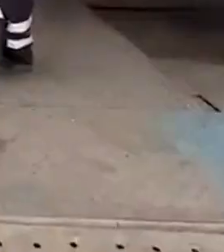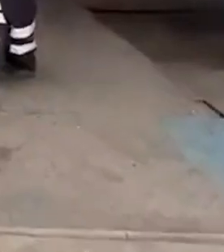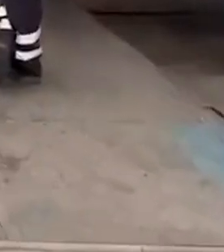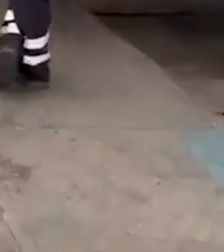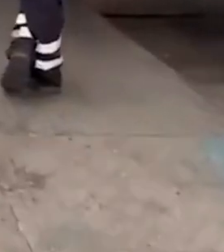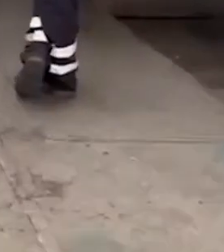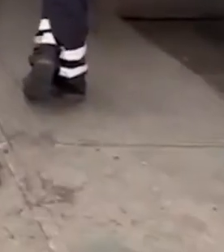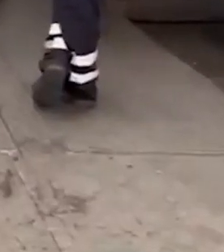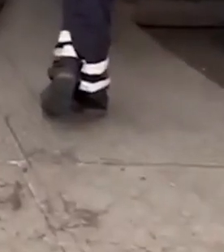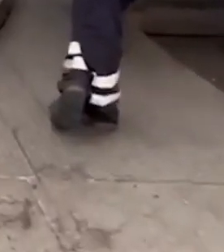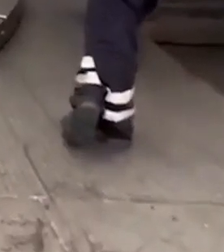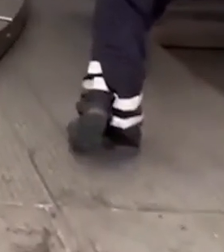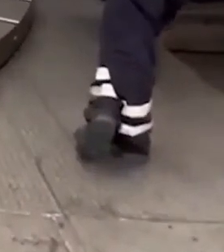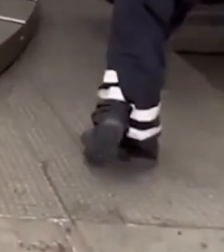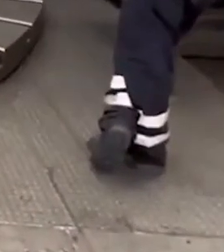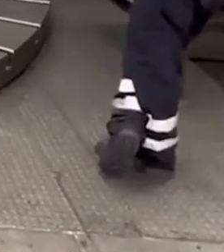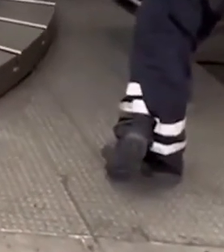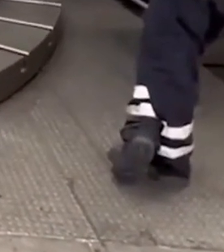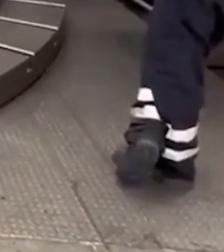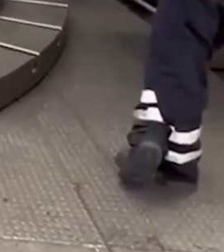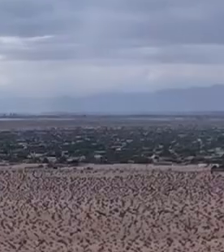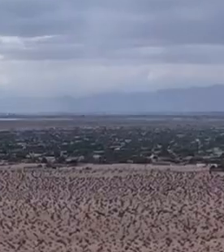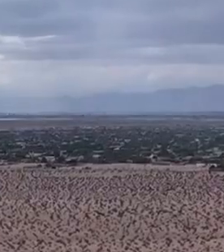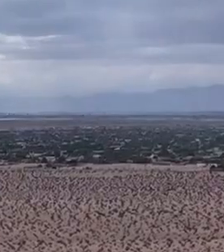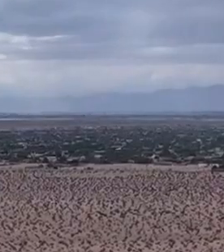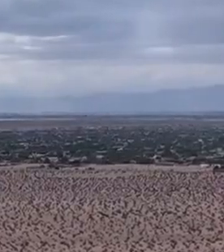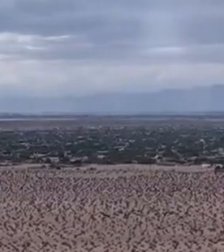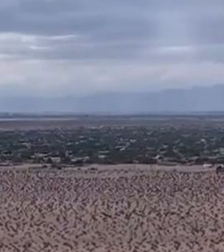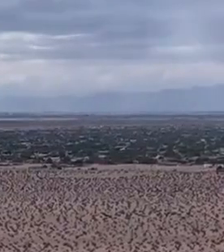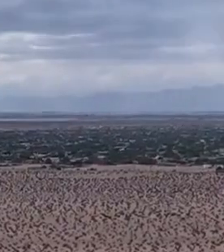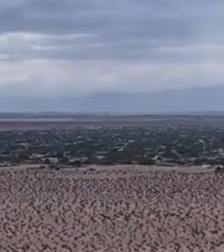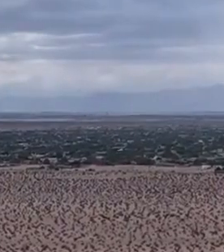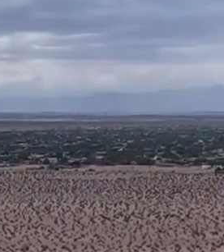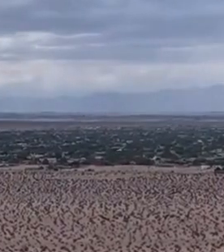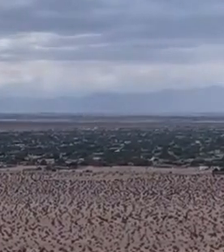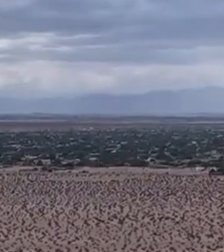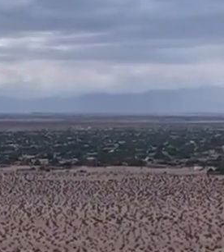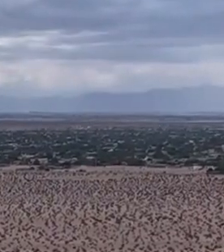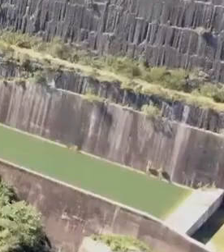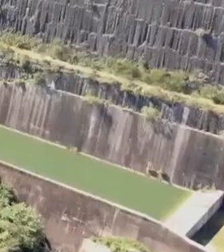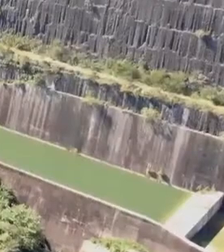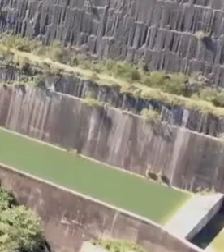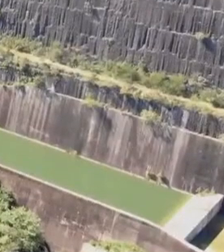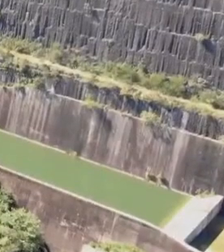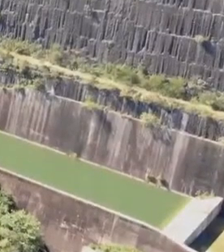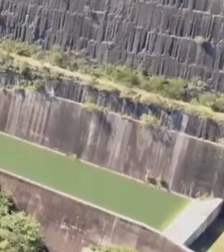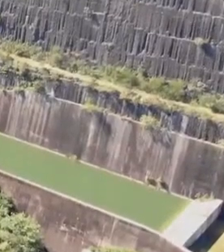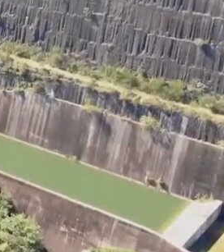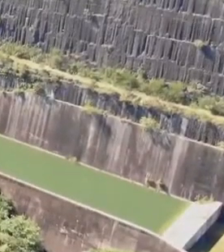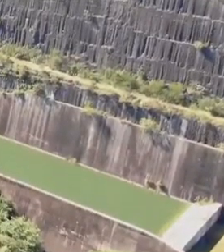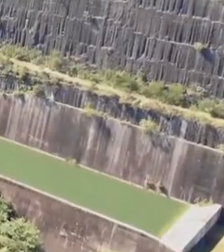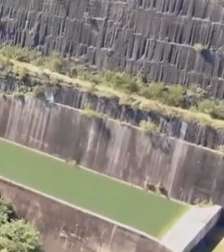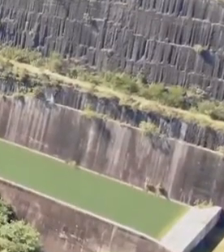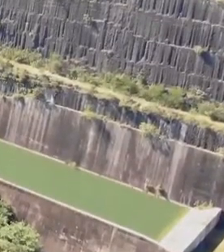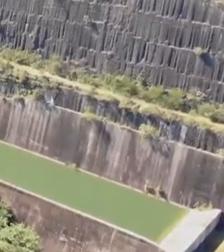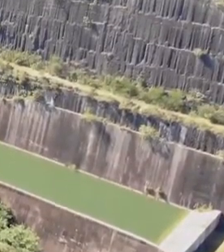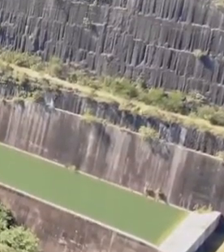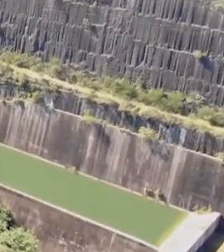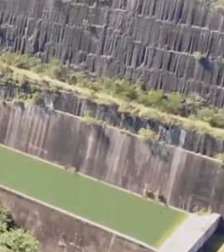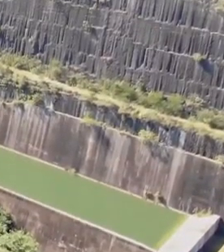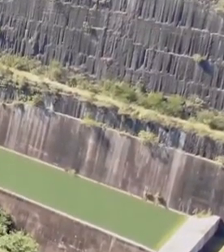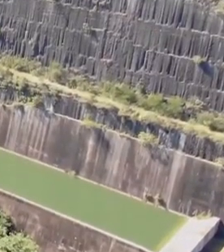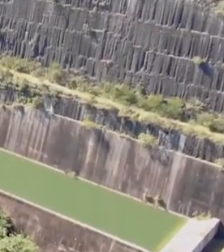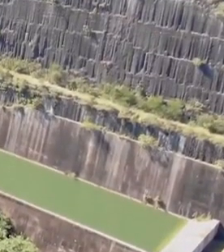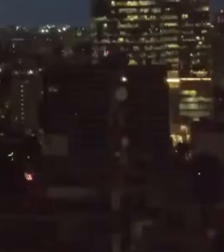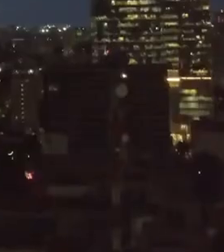nacional. Con estos proyectos, se reducirá la emisión anual a la atmósfera en 15.5 millones de toneladas de CO2, lo que equivale